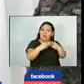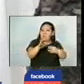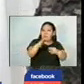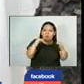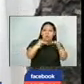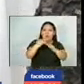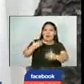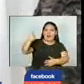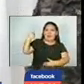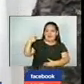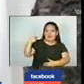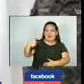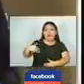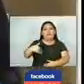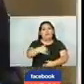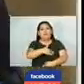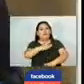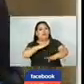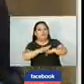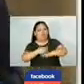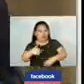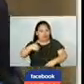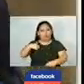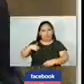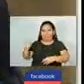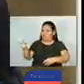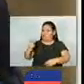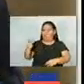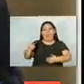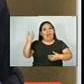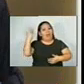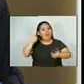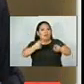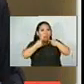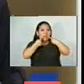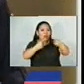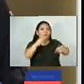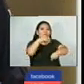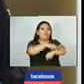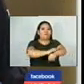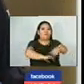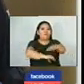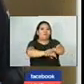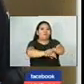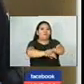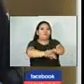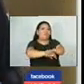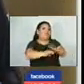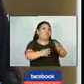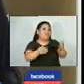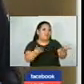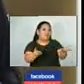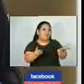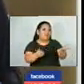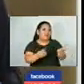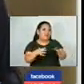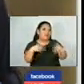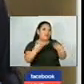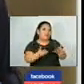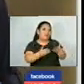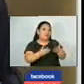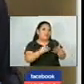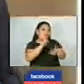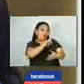ayer tanto el señor ministro de la Defensa como mi persona, informábamos de la captura de la oncea